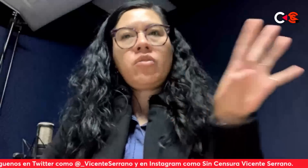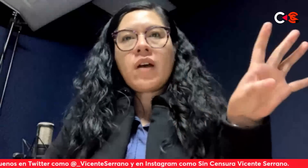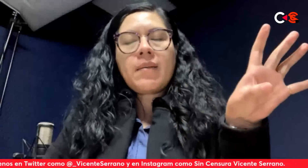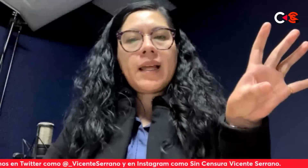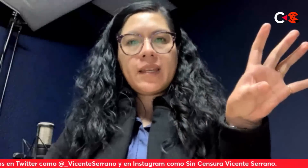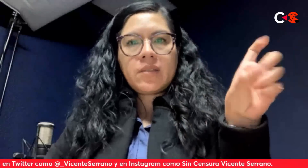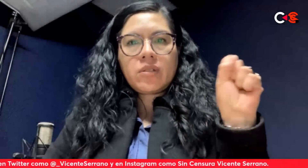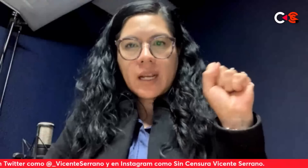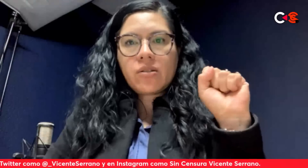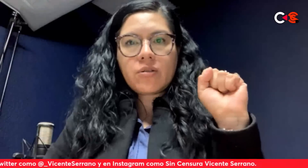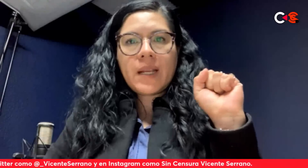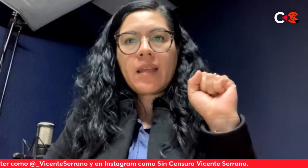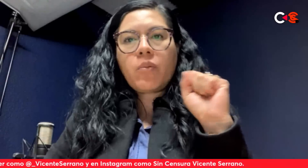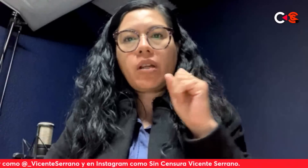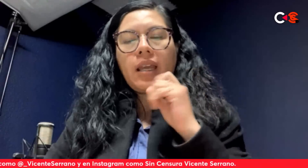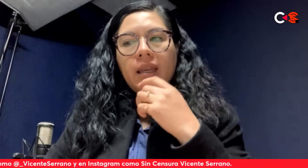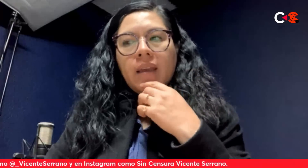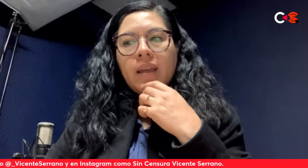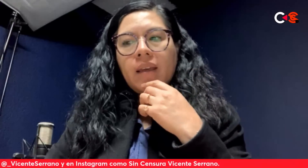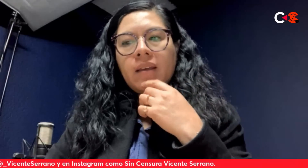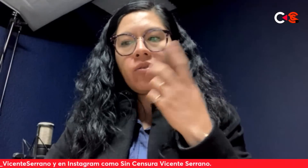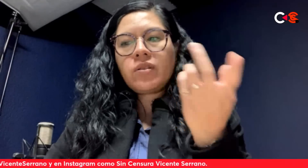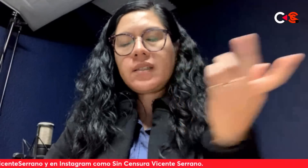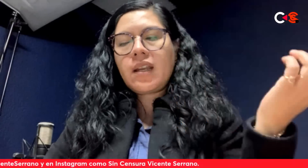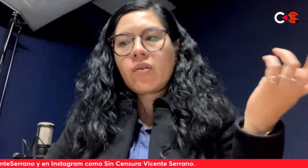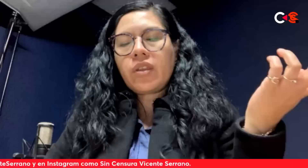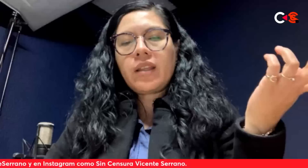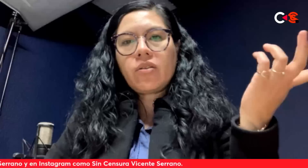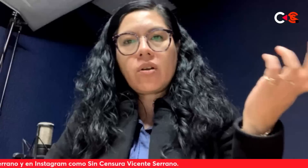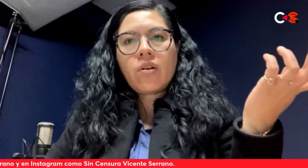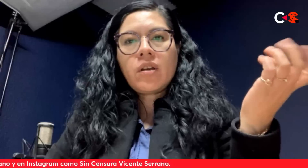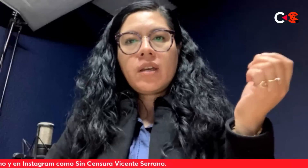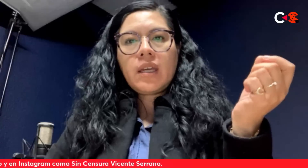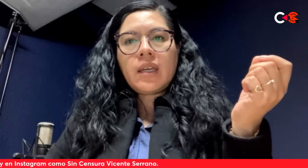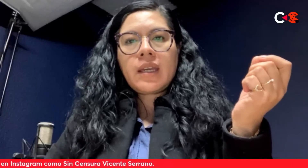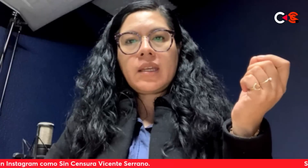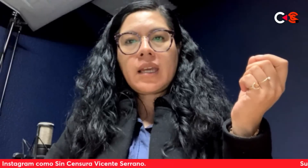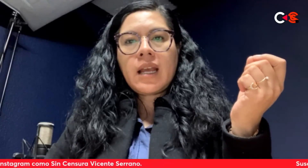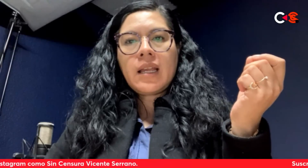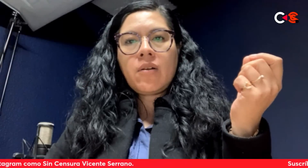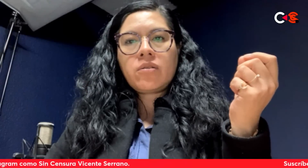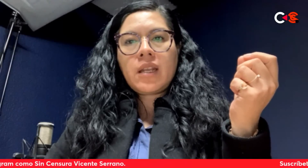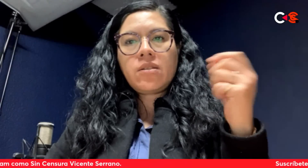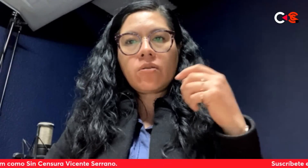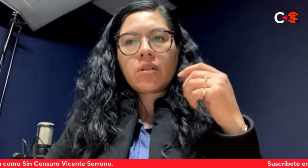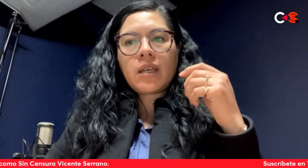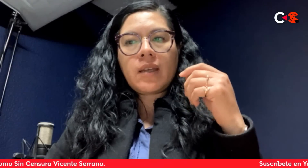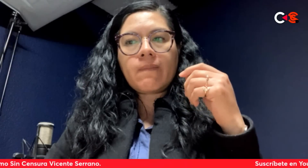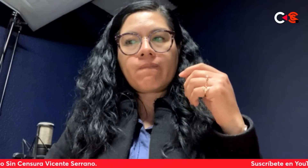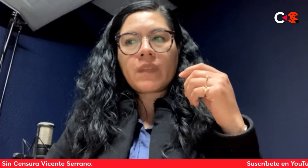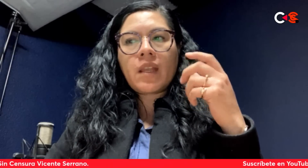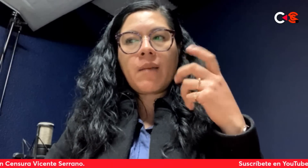entonces no habla de esos derechos, ¿verdad? Porque entonces sería contradictorio que dijera los